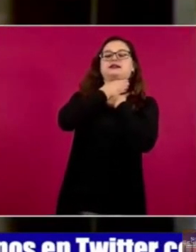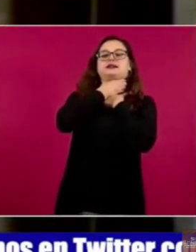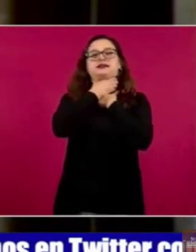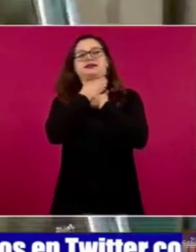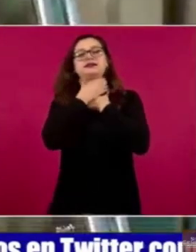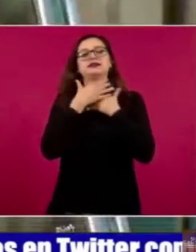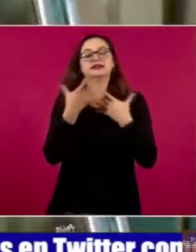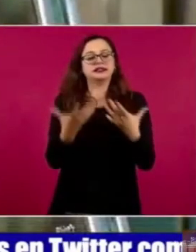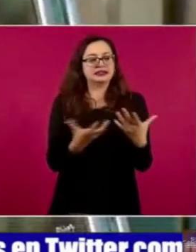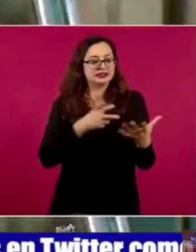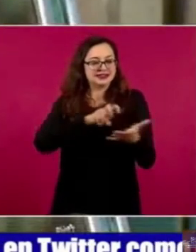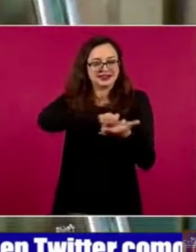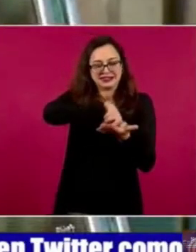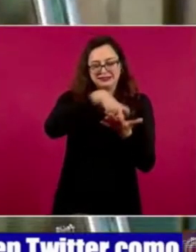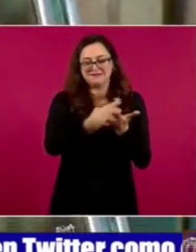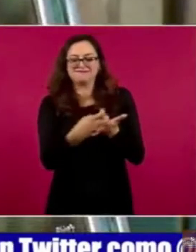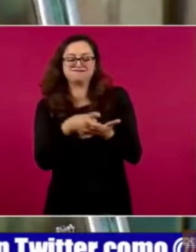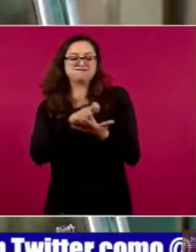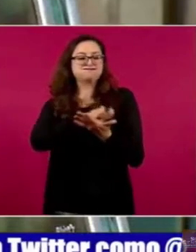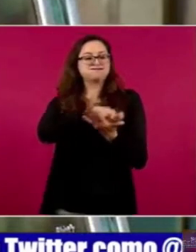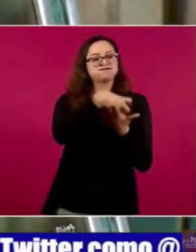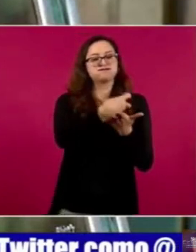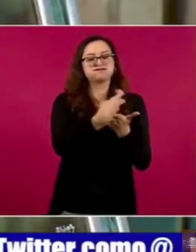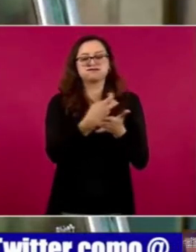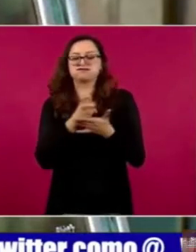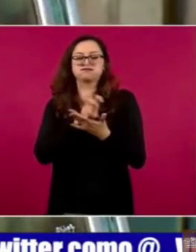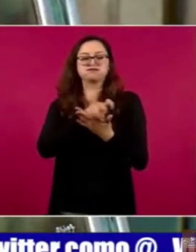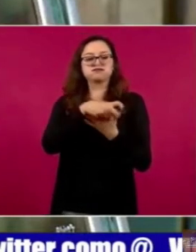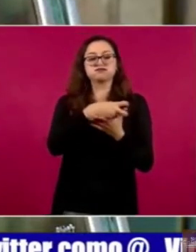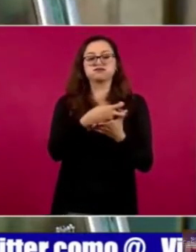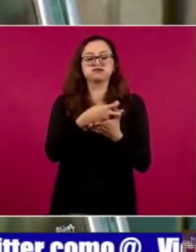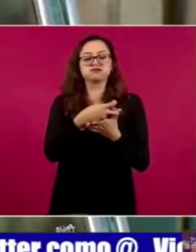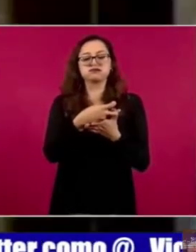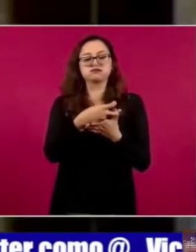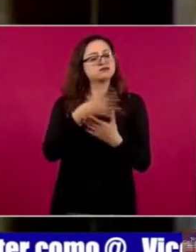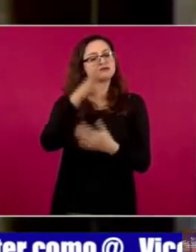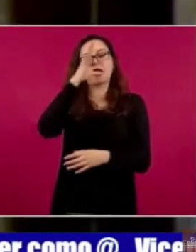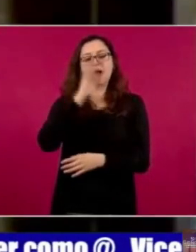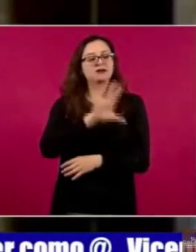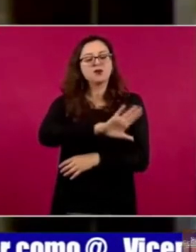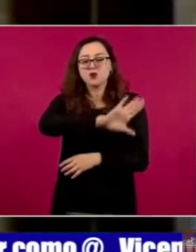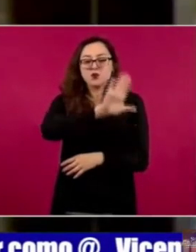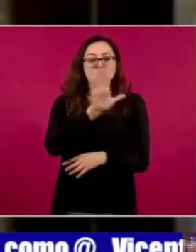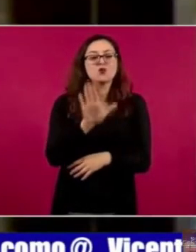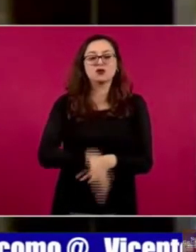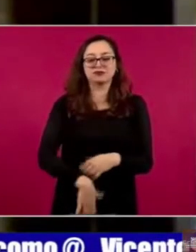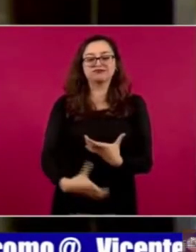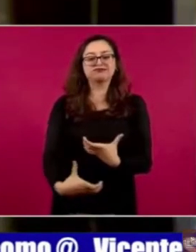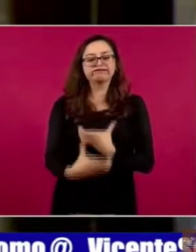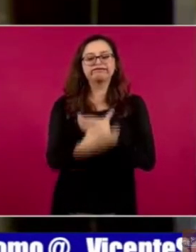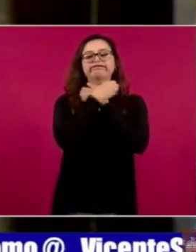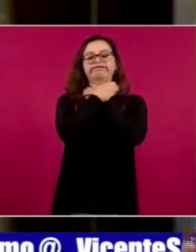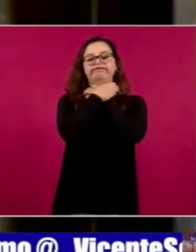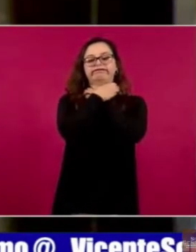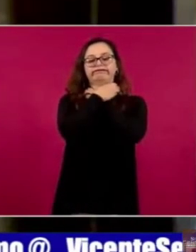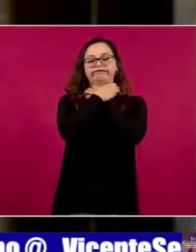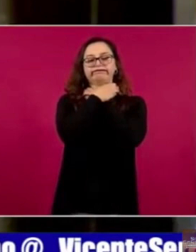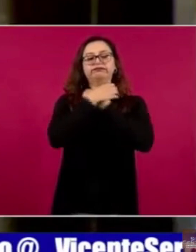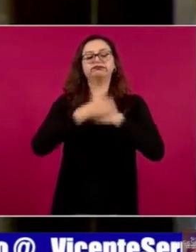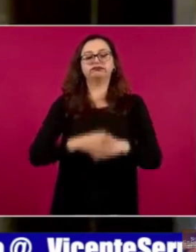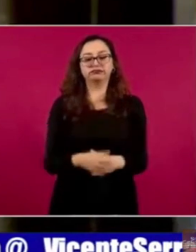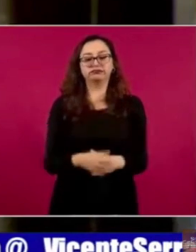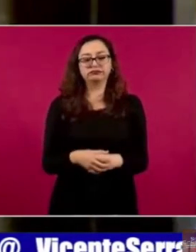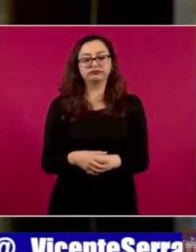lucha y una breve, salvaje lucha y Ricardo murió estrangulado. Desde